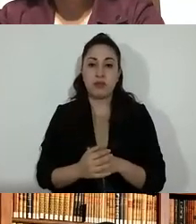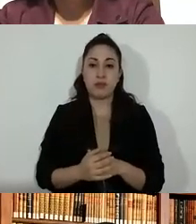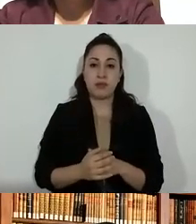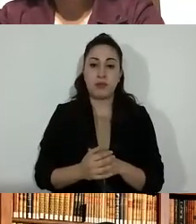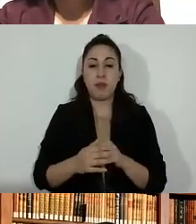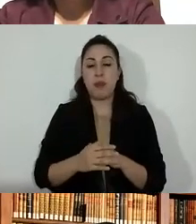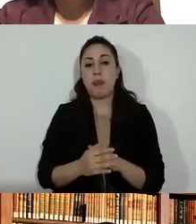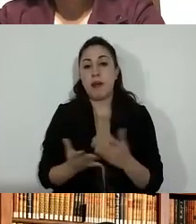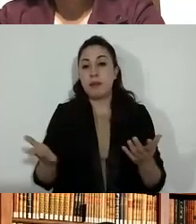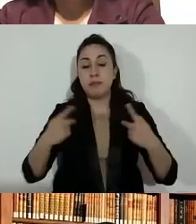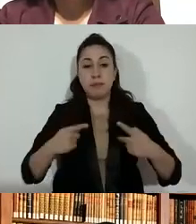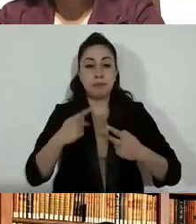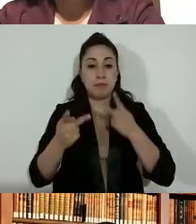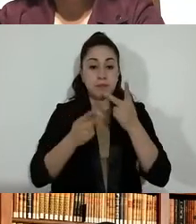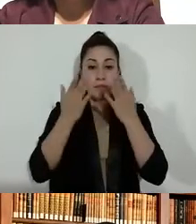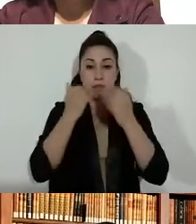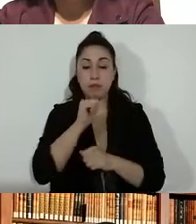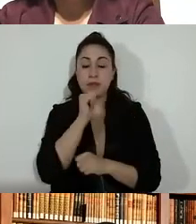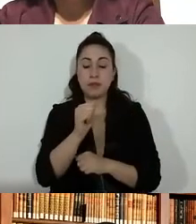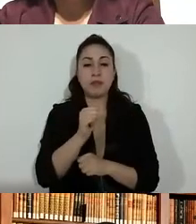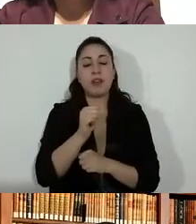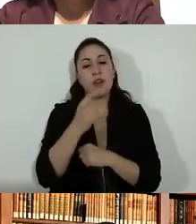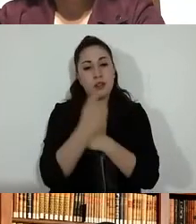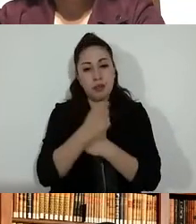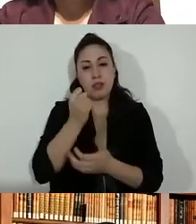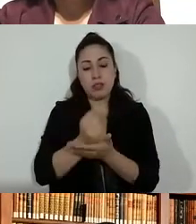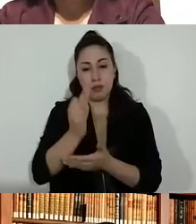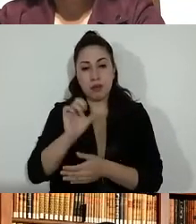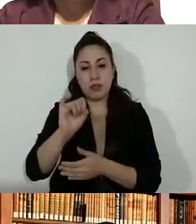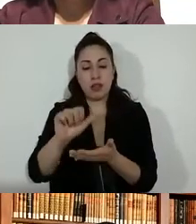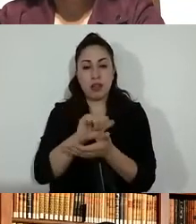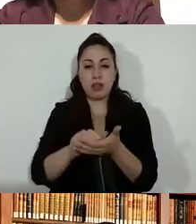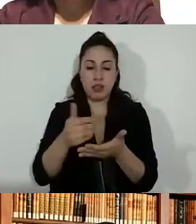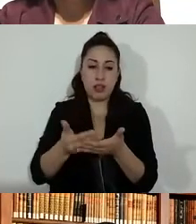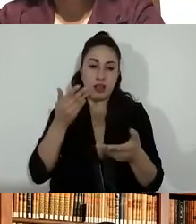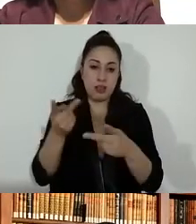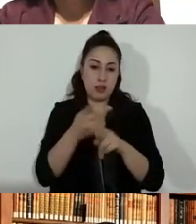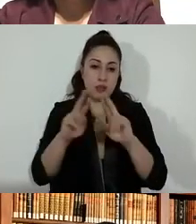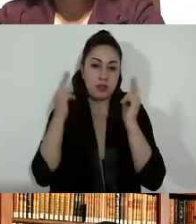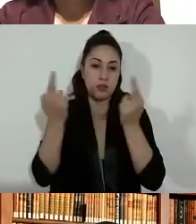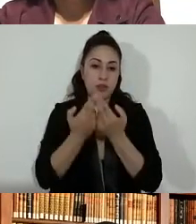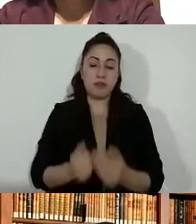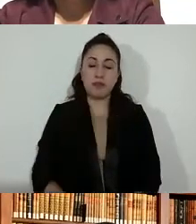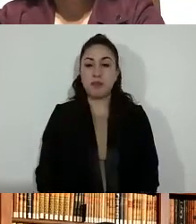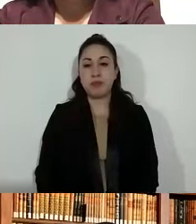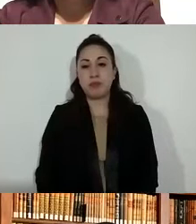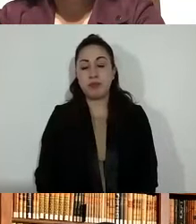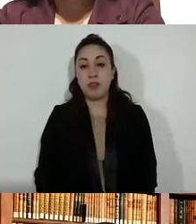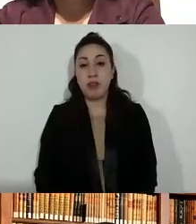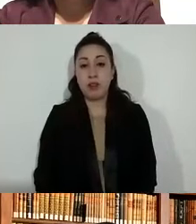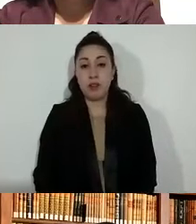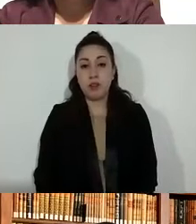De no existir alguna intervención en contra, se aprueba el acta de la sesión anterior, diputado presidente. Gracias,